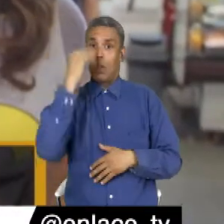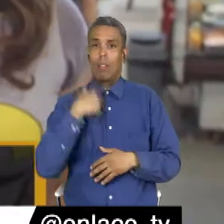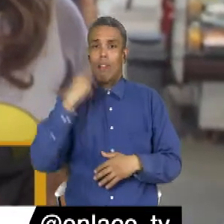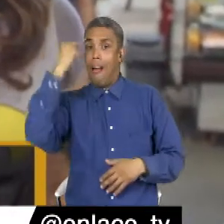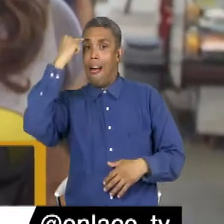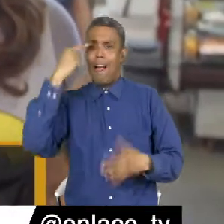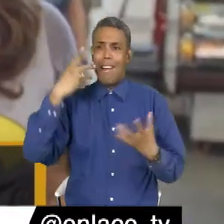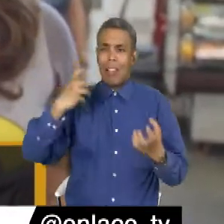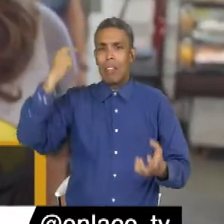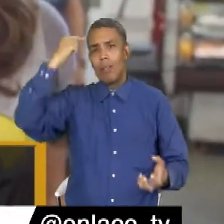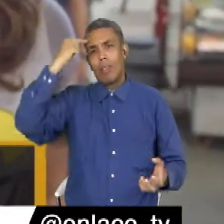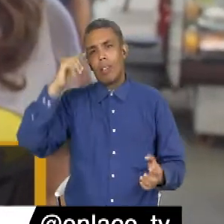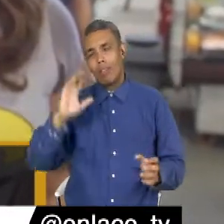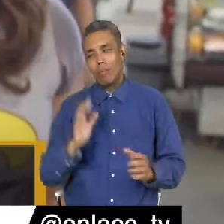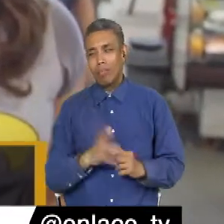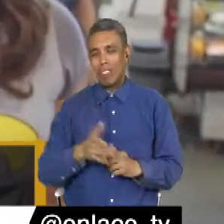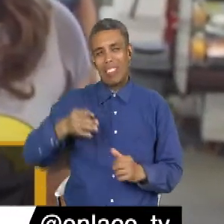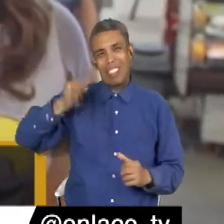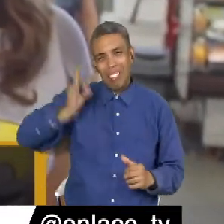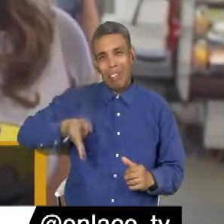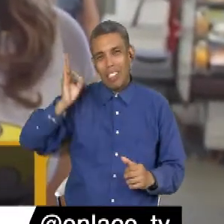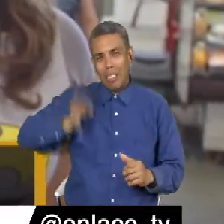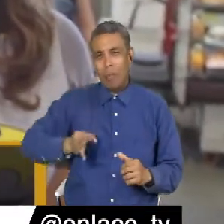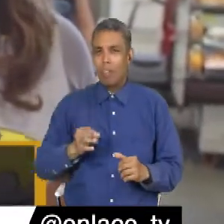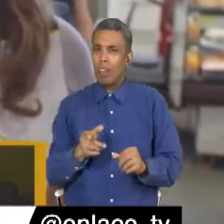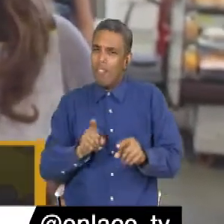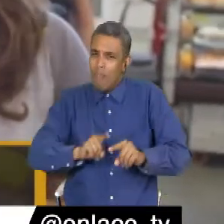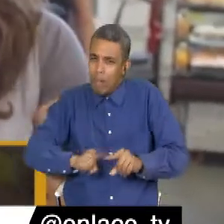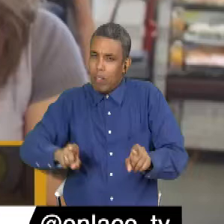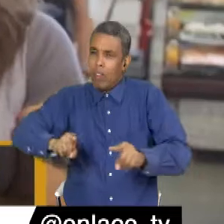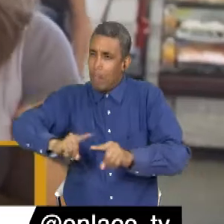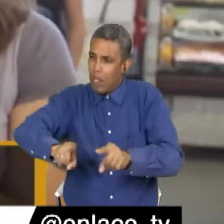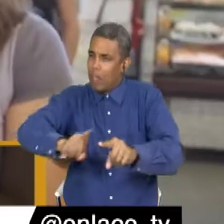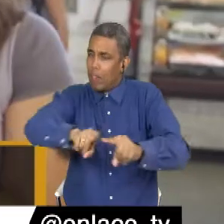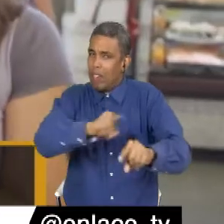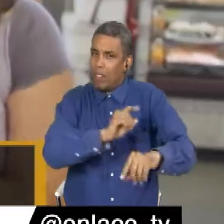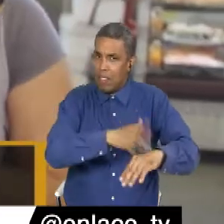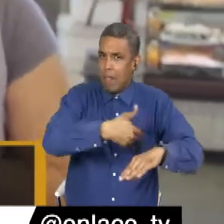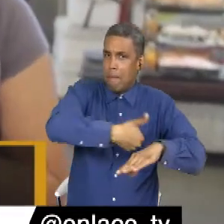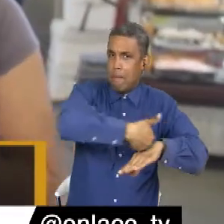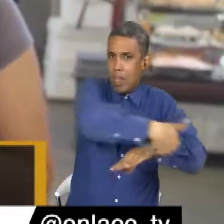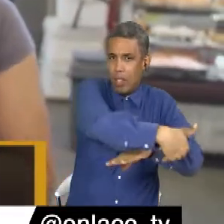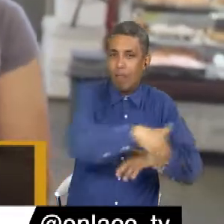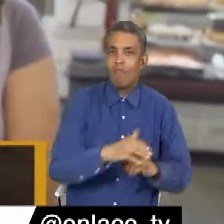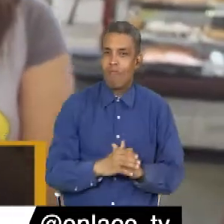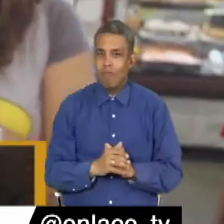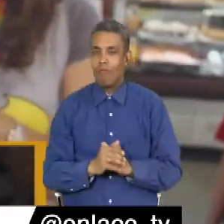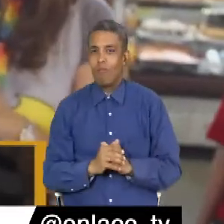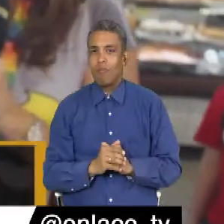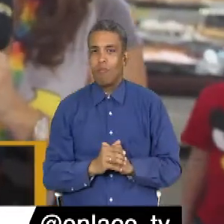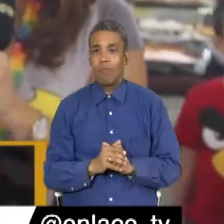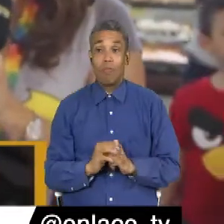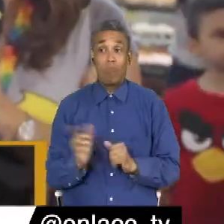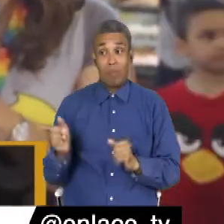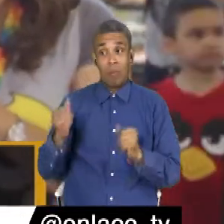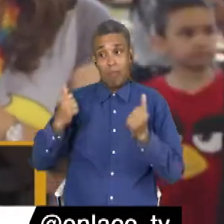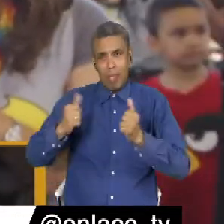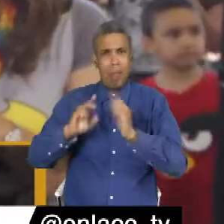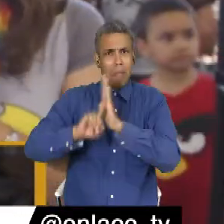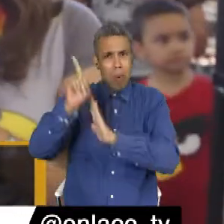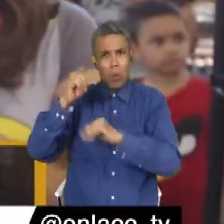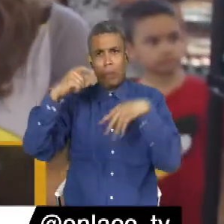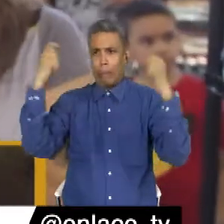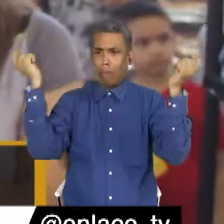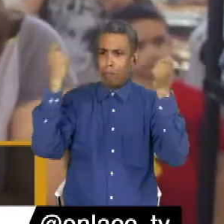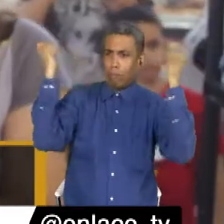Pero realmente siempre son distintos y variados. Que le vaya muy bien en esta Comic Con y por supuesto que pueda seguir haciendo público y